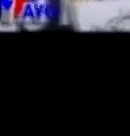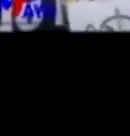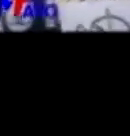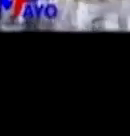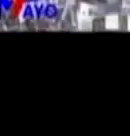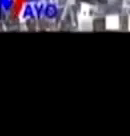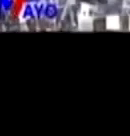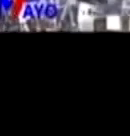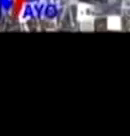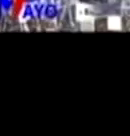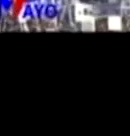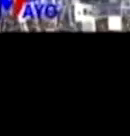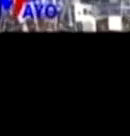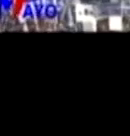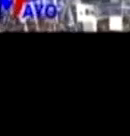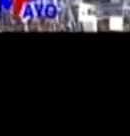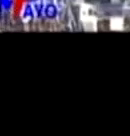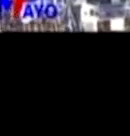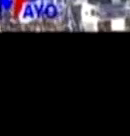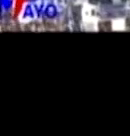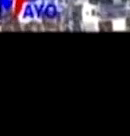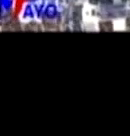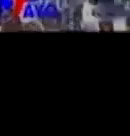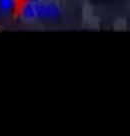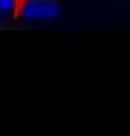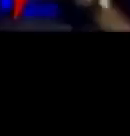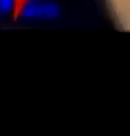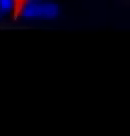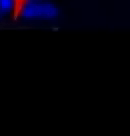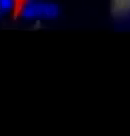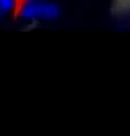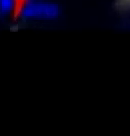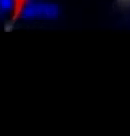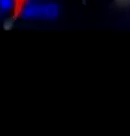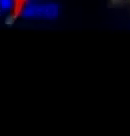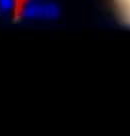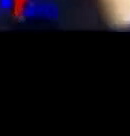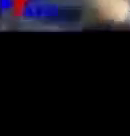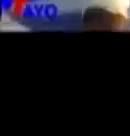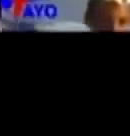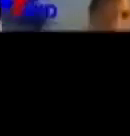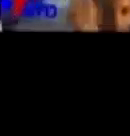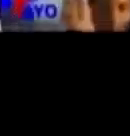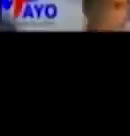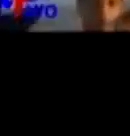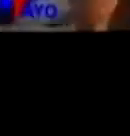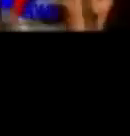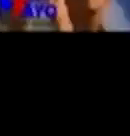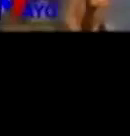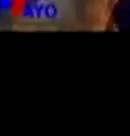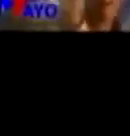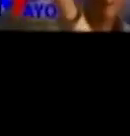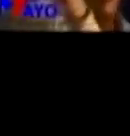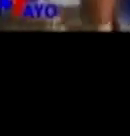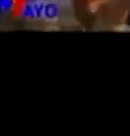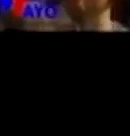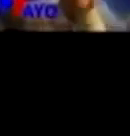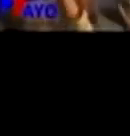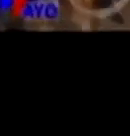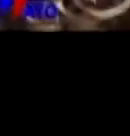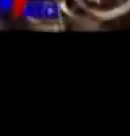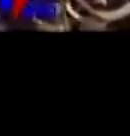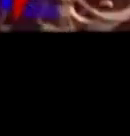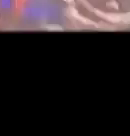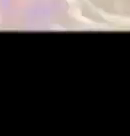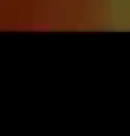Vivirá. La isla de valientes siempre vencerá. Que abraza continentes